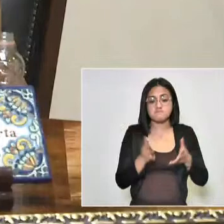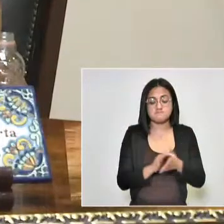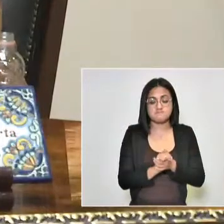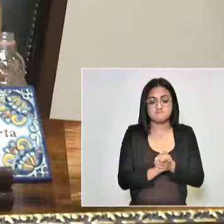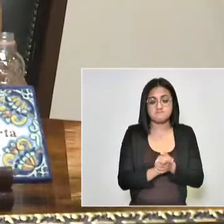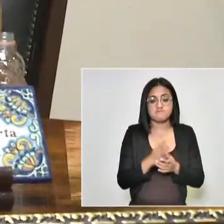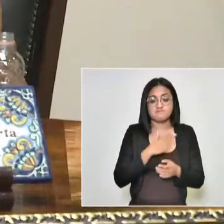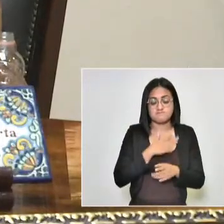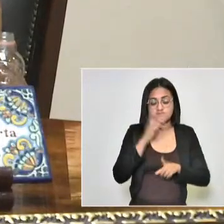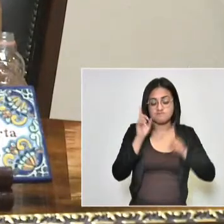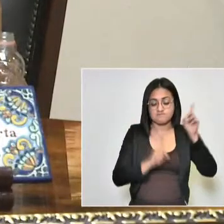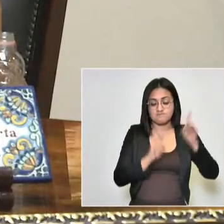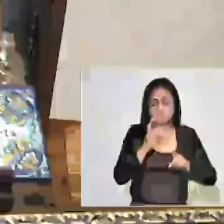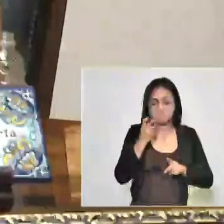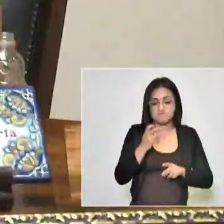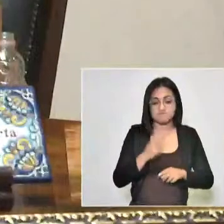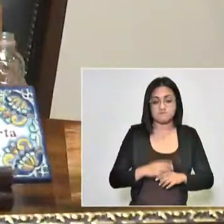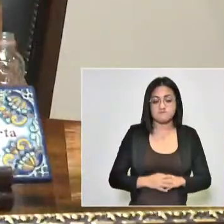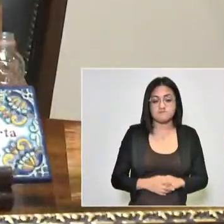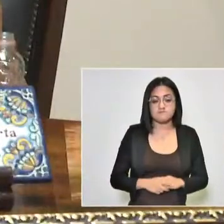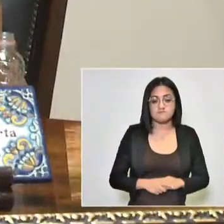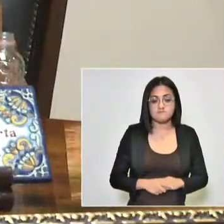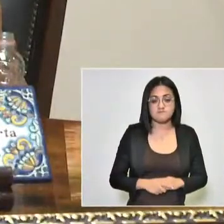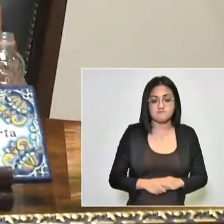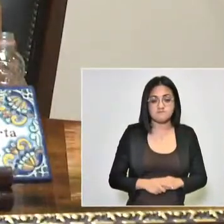Yo tengo mis dudas también.